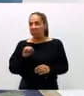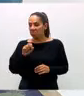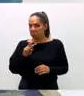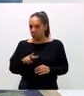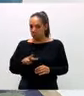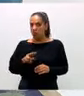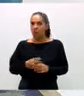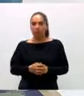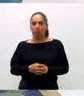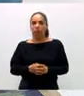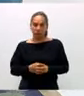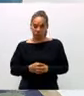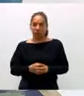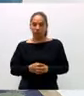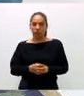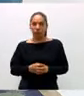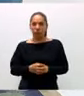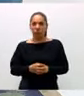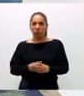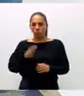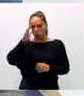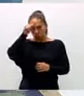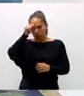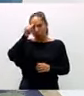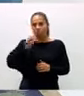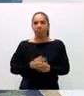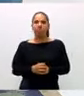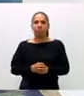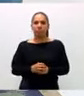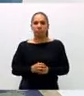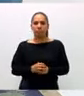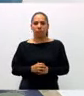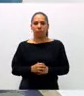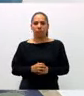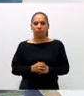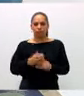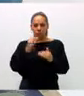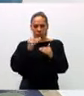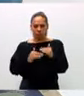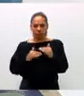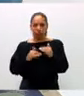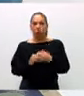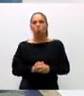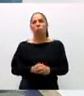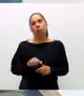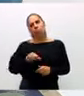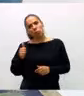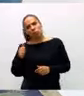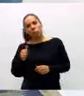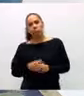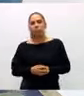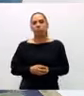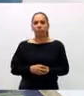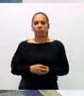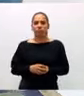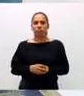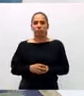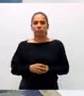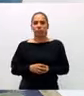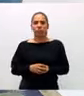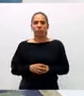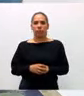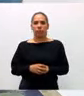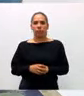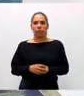puede aplicar desde la perspectiva de la negociación. Veamos el siguiente caso. El siguiente caso es